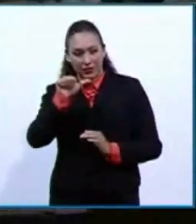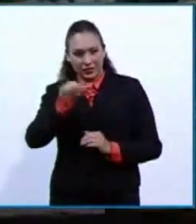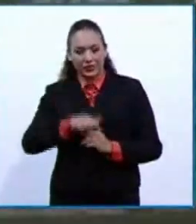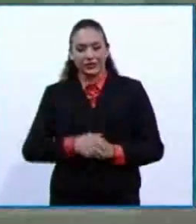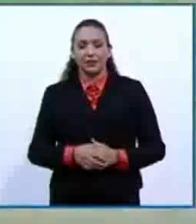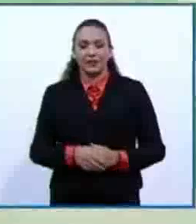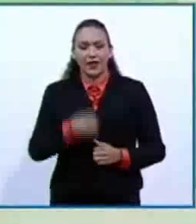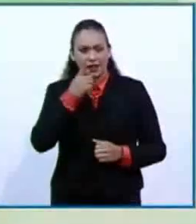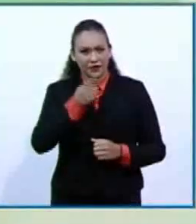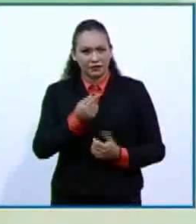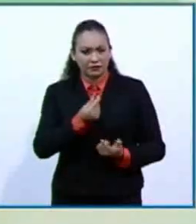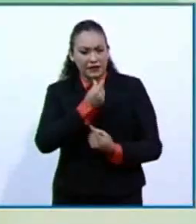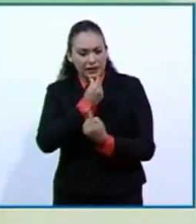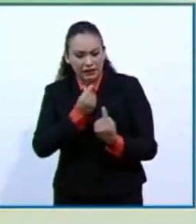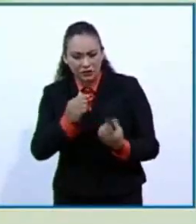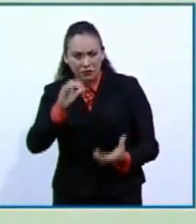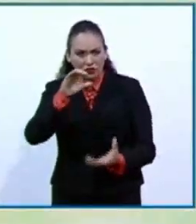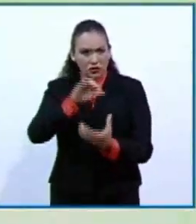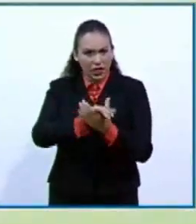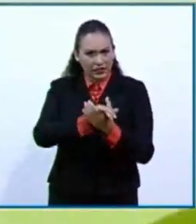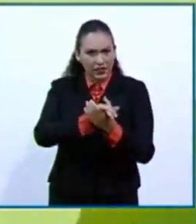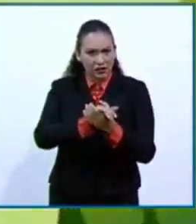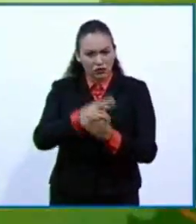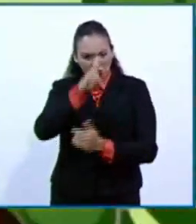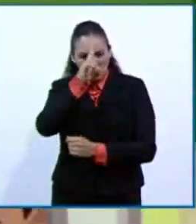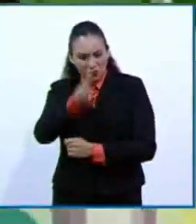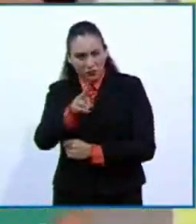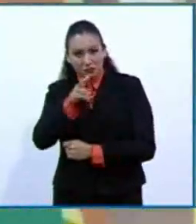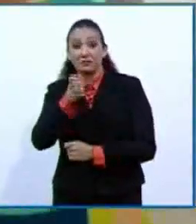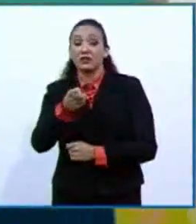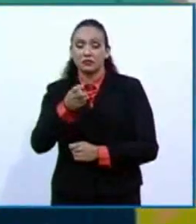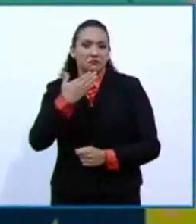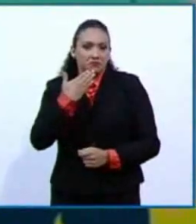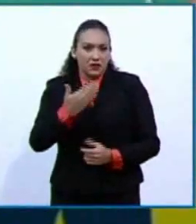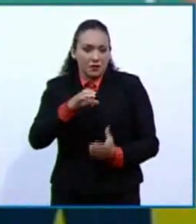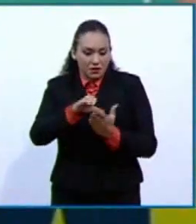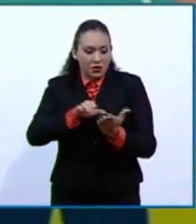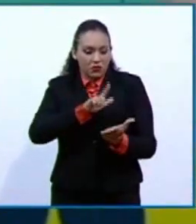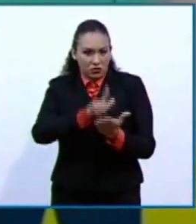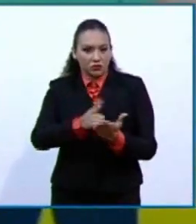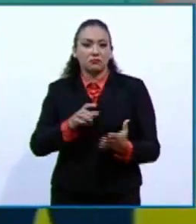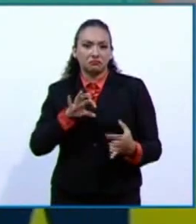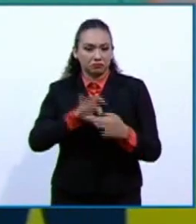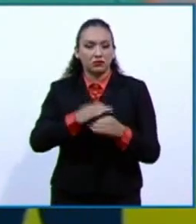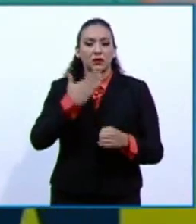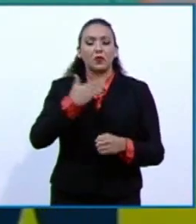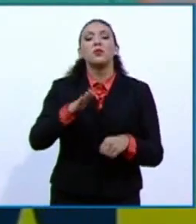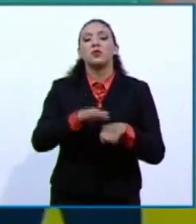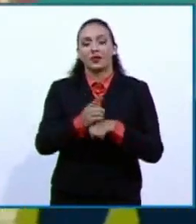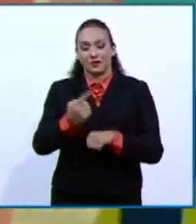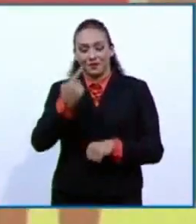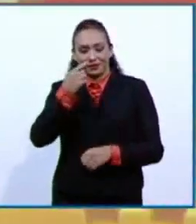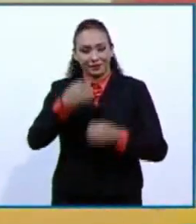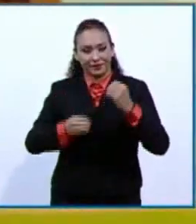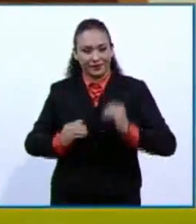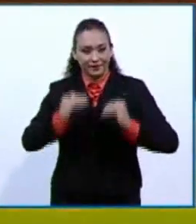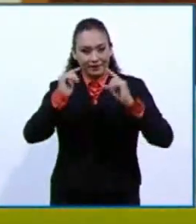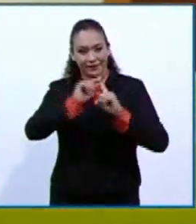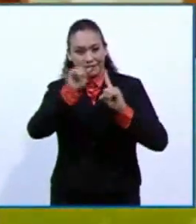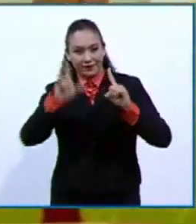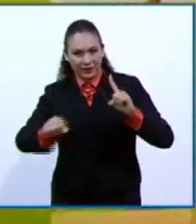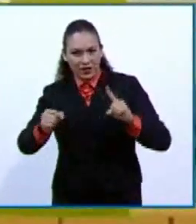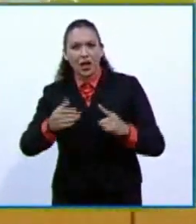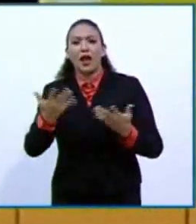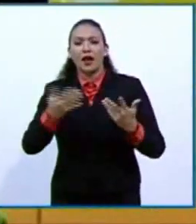absoluta del matrimonio infantil es acorde con la Constitución. Como parte de la campaña 100 sentencias de la Corte que hacen justicia a